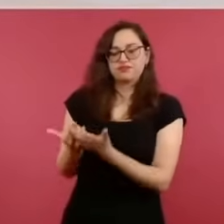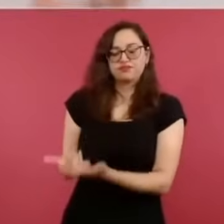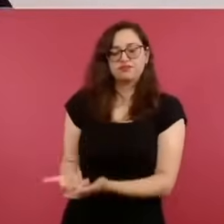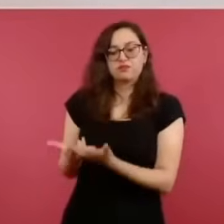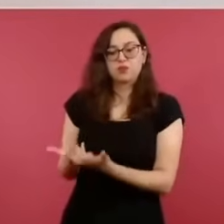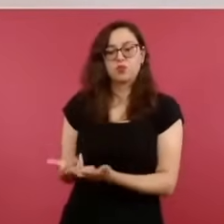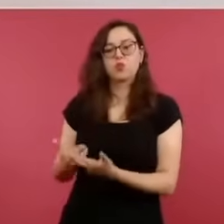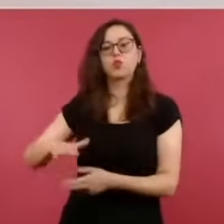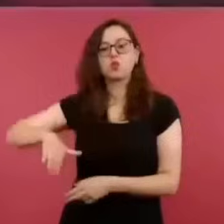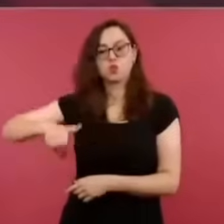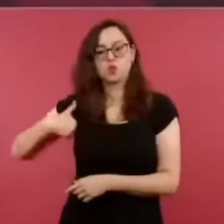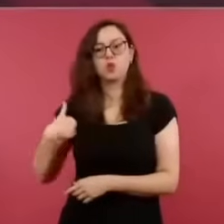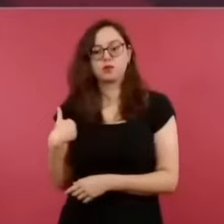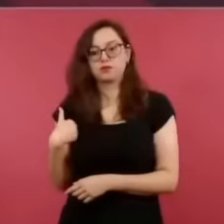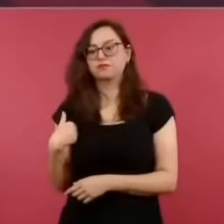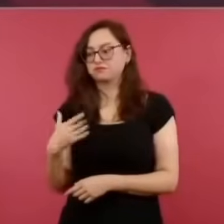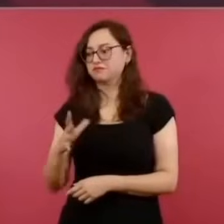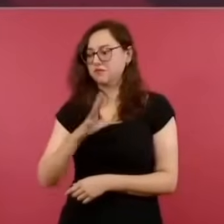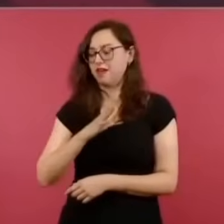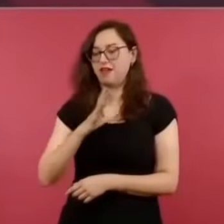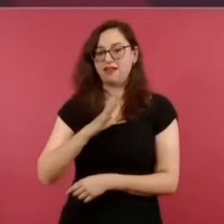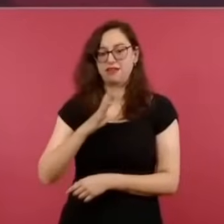aún con lo que se extrajo.